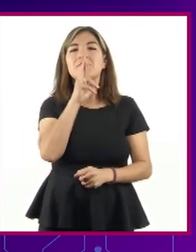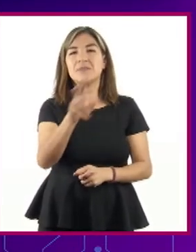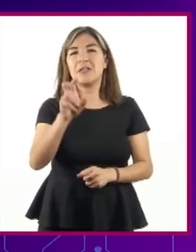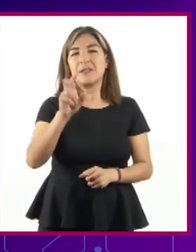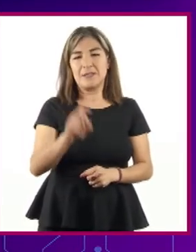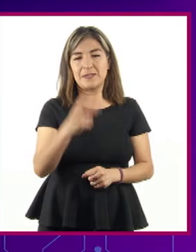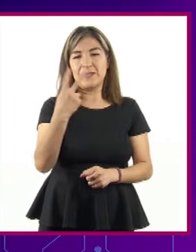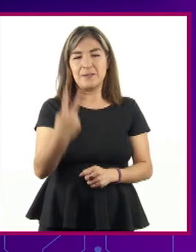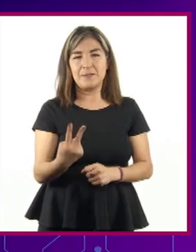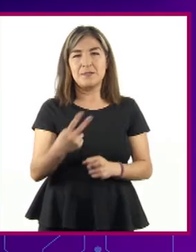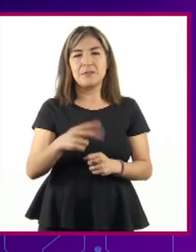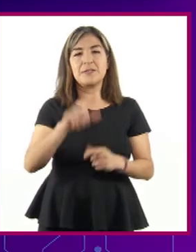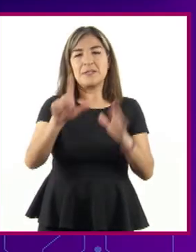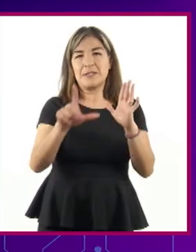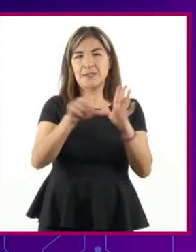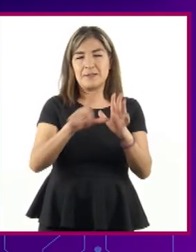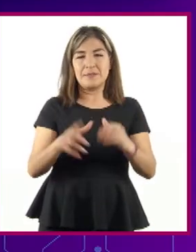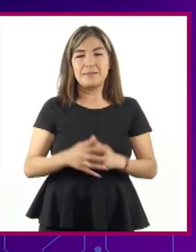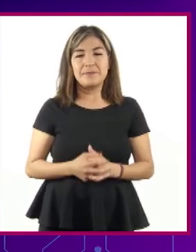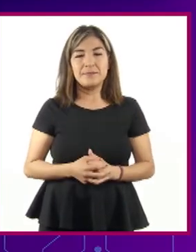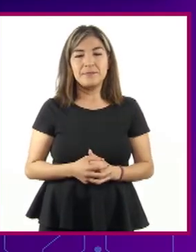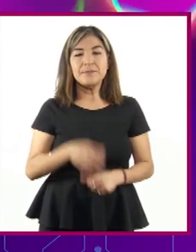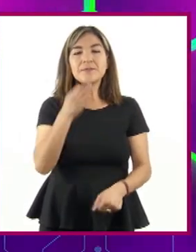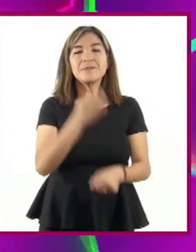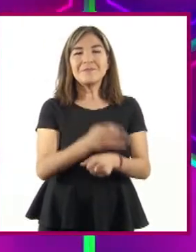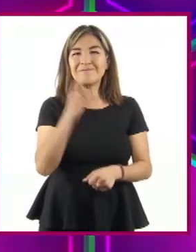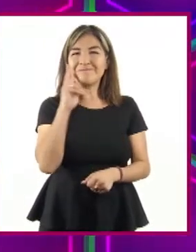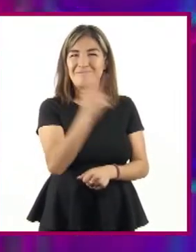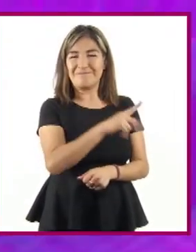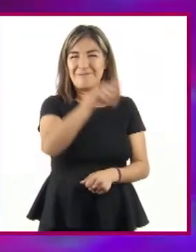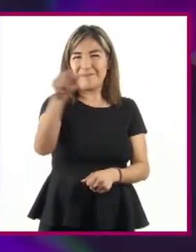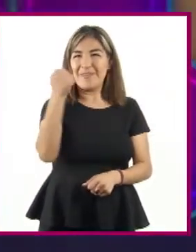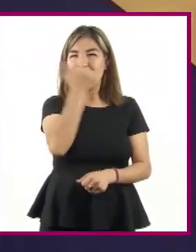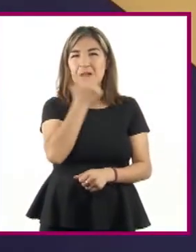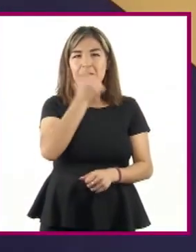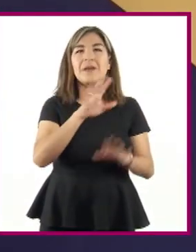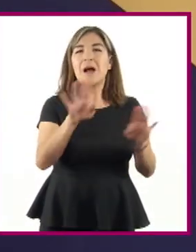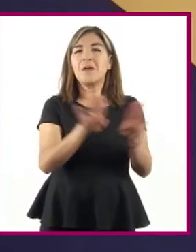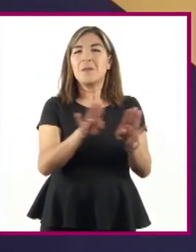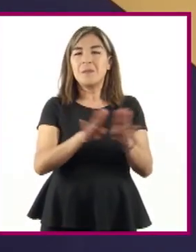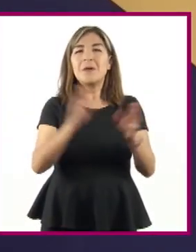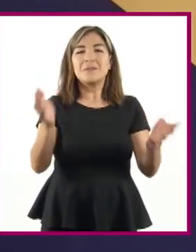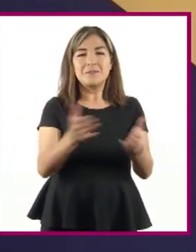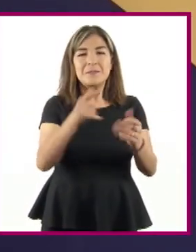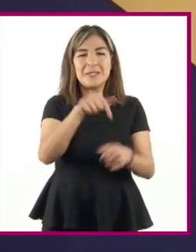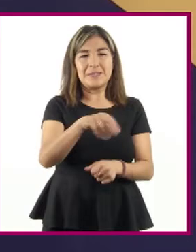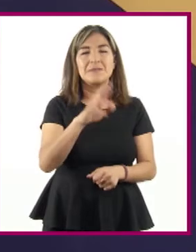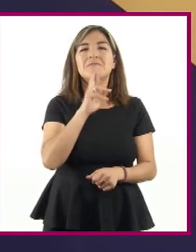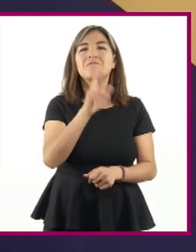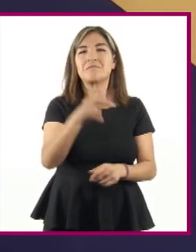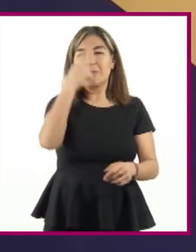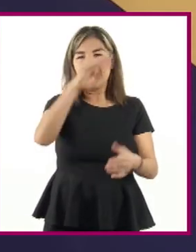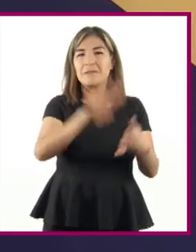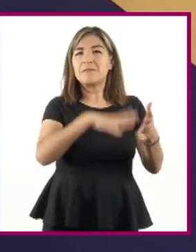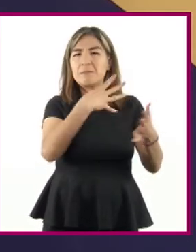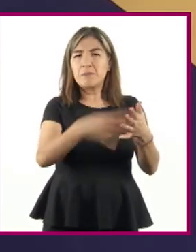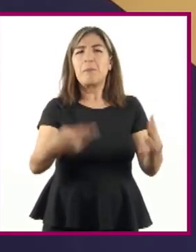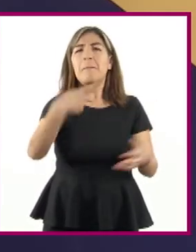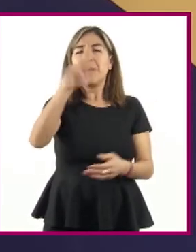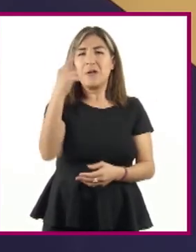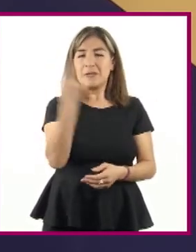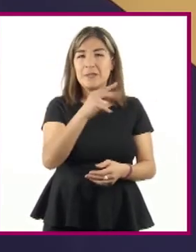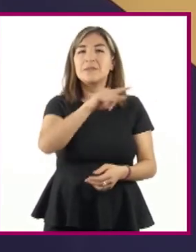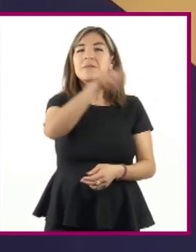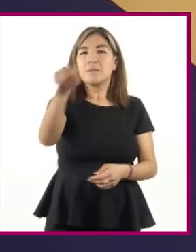resultado es igual a 32 litros. Como ven, alumnas y alumnos, hemos ido avanzando en la resolución de la tabla, pero será necesario